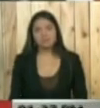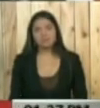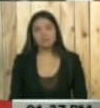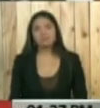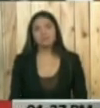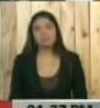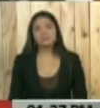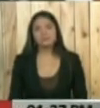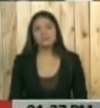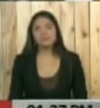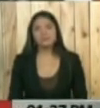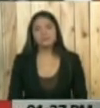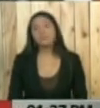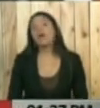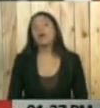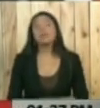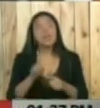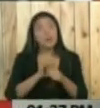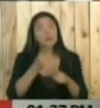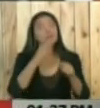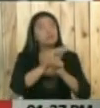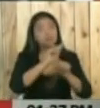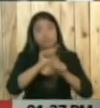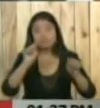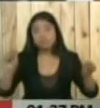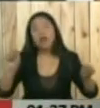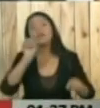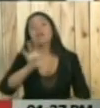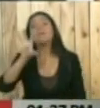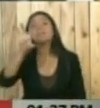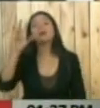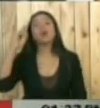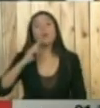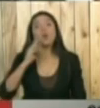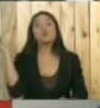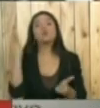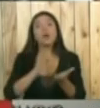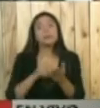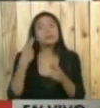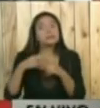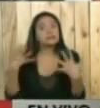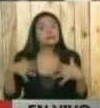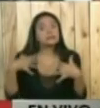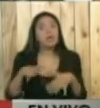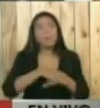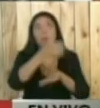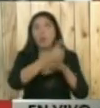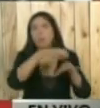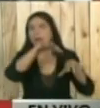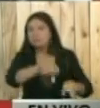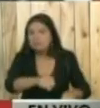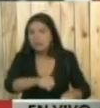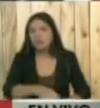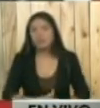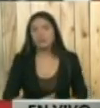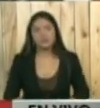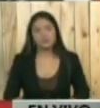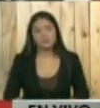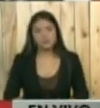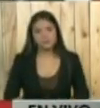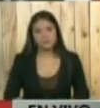Hay que decirlo por todos lados, la patria de Bolívar está nuevamente amenazada por el imperio más genocida de la historia de la